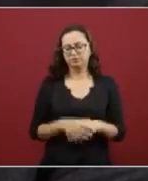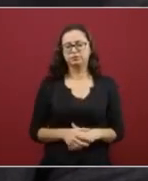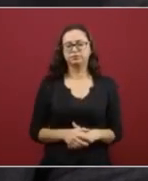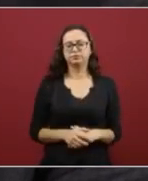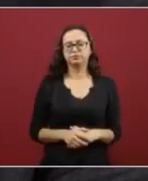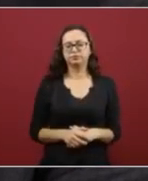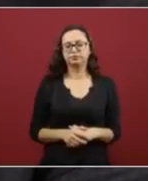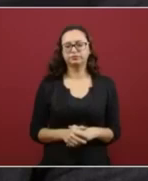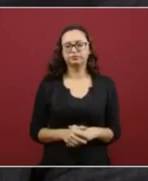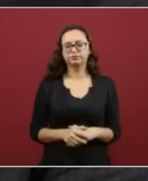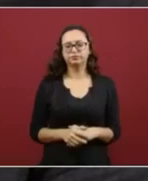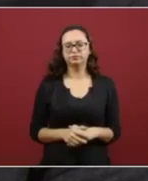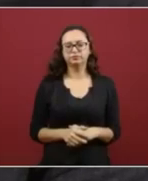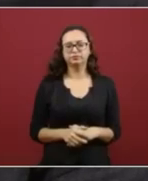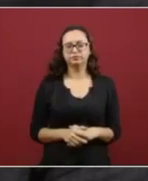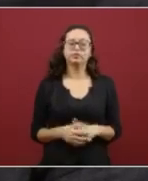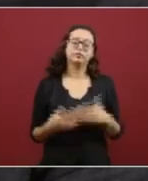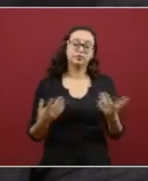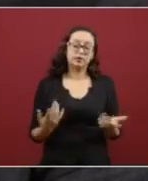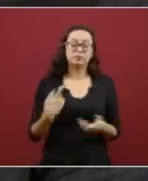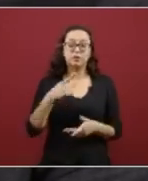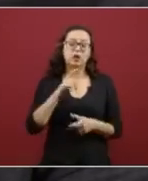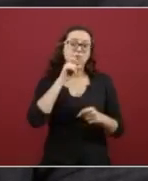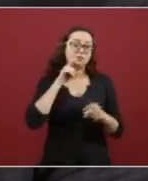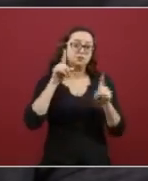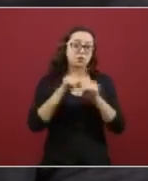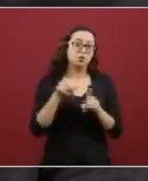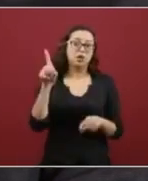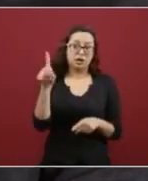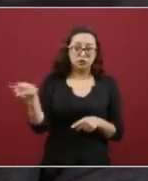es una decisión de ellos,